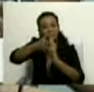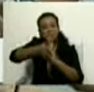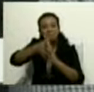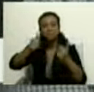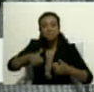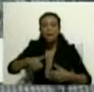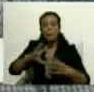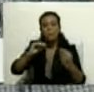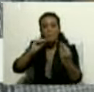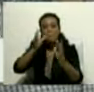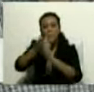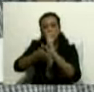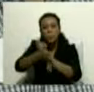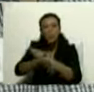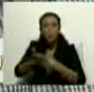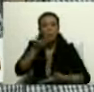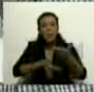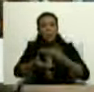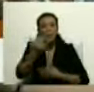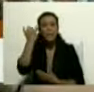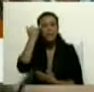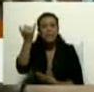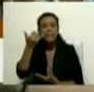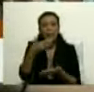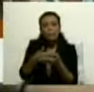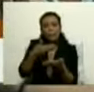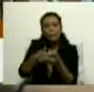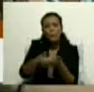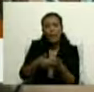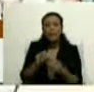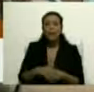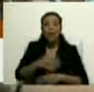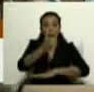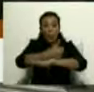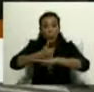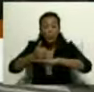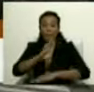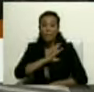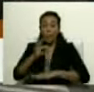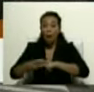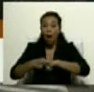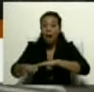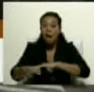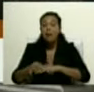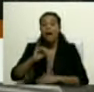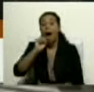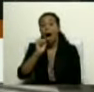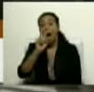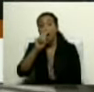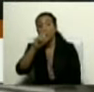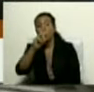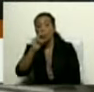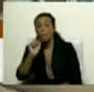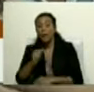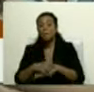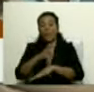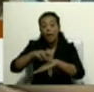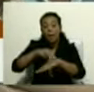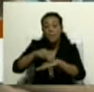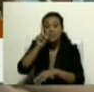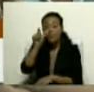productivo, de intercambio con las autoridades de la isla de Aruba, encabezada por el ministro Geoffrey